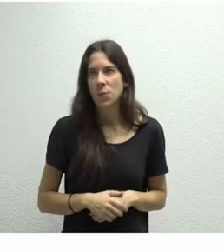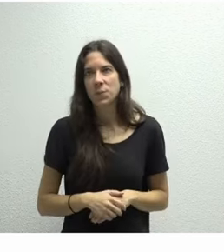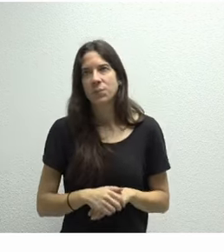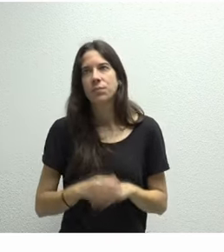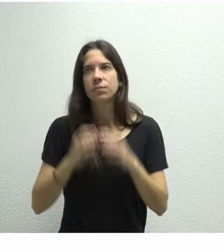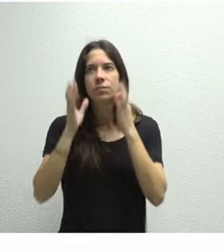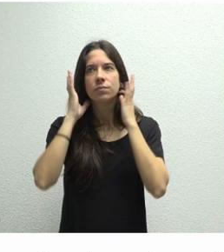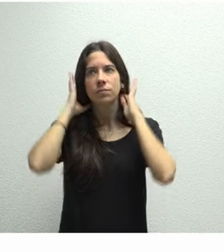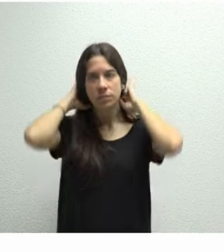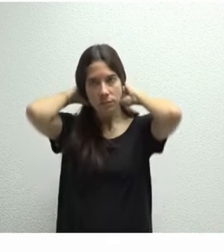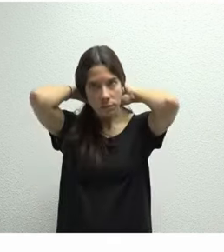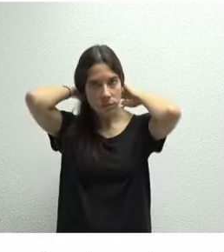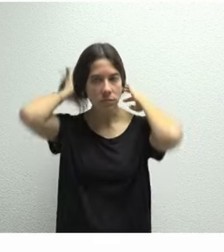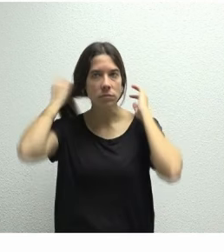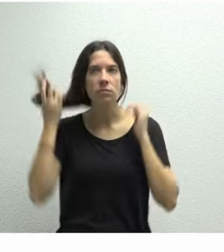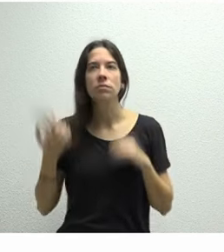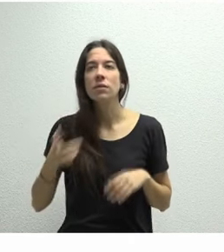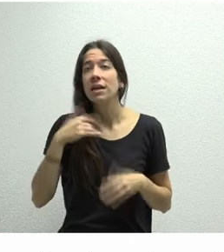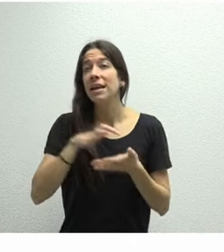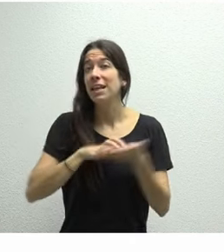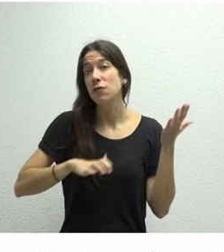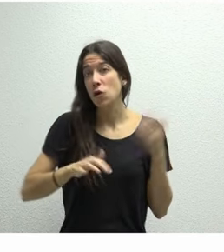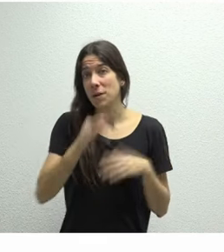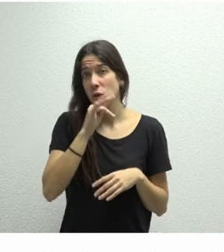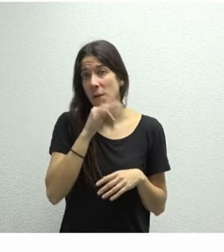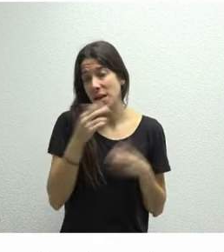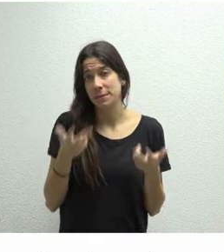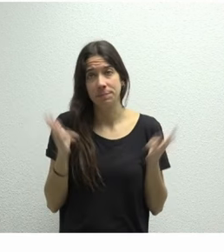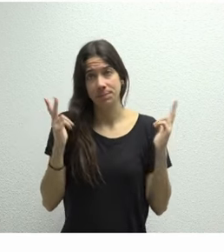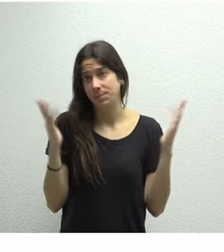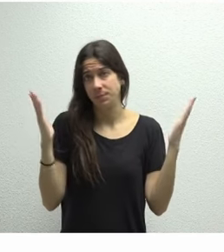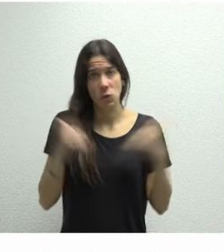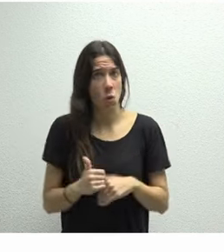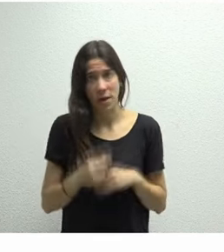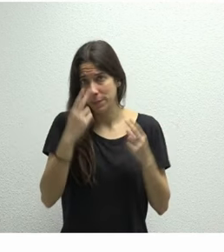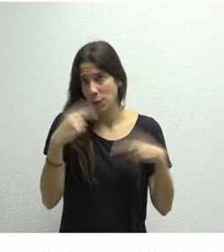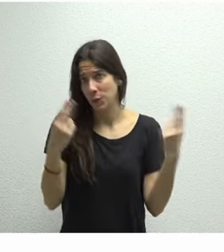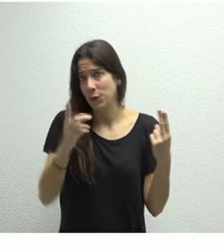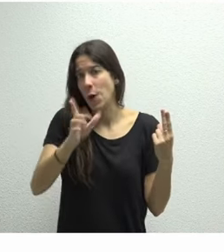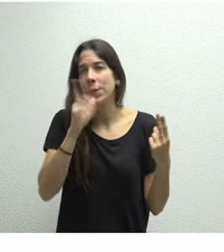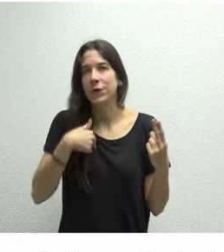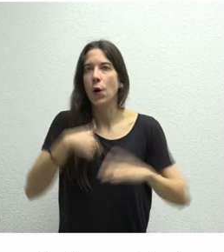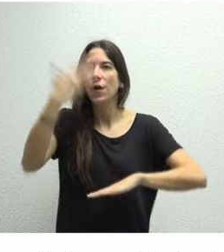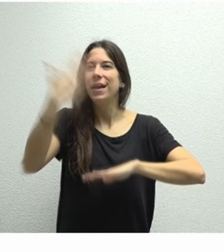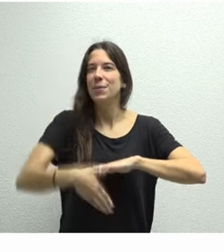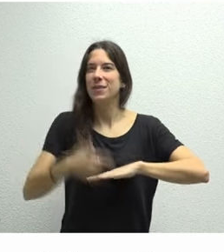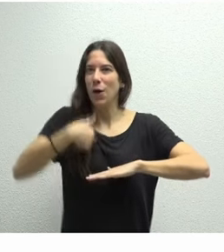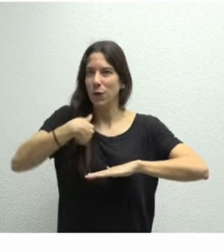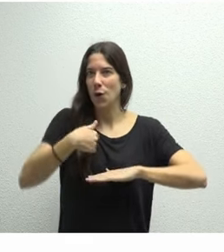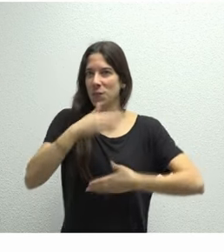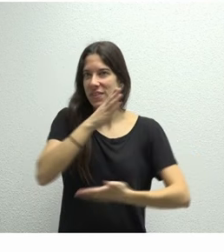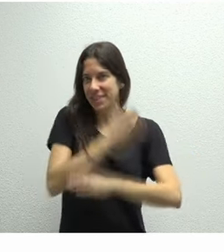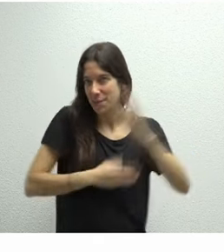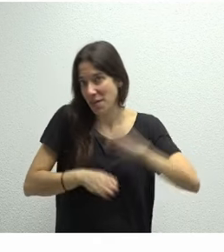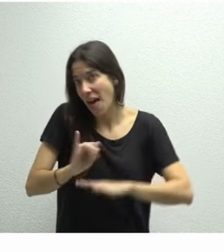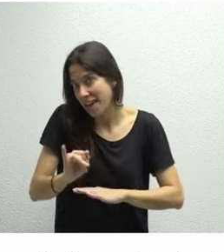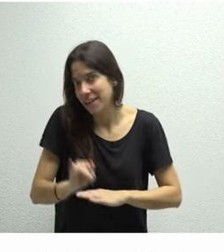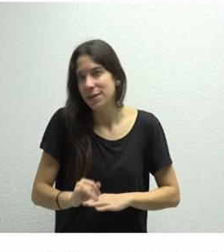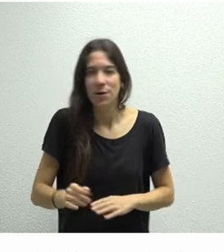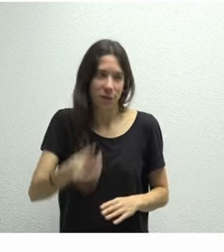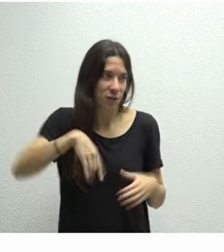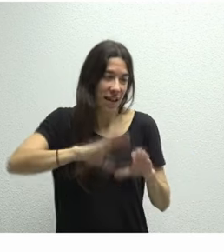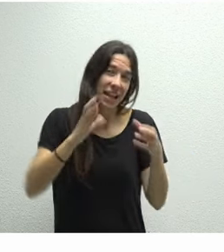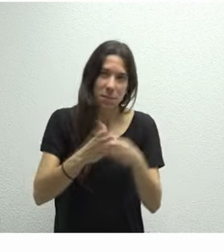el informe todavía no está disponible porque soy limitado tengo discapacidad soy limitado o somos No